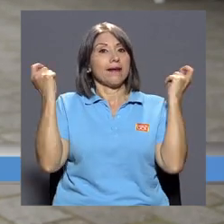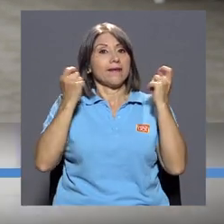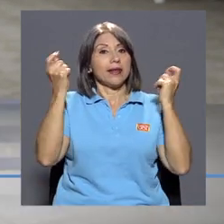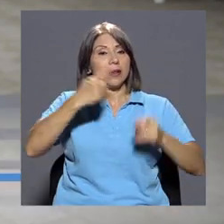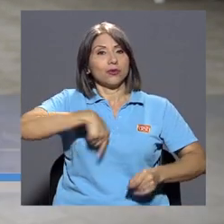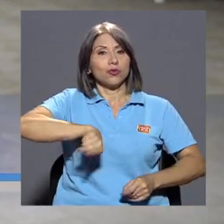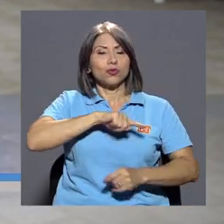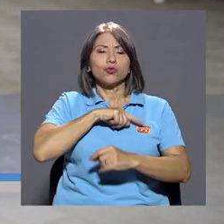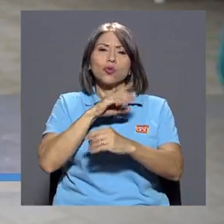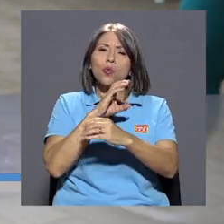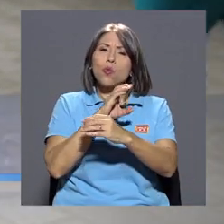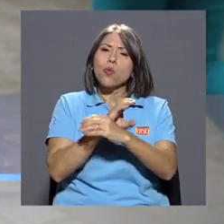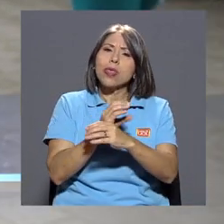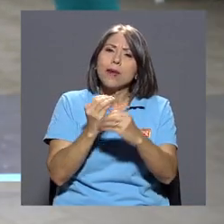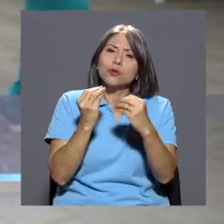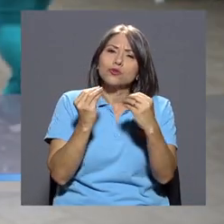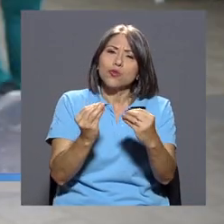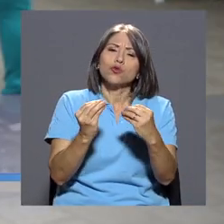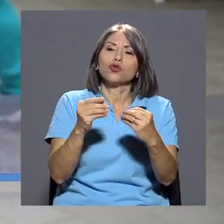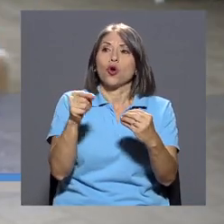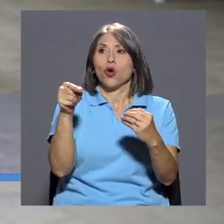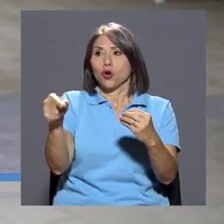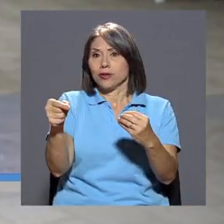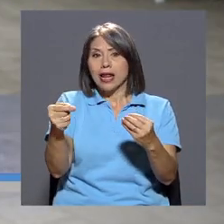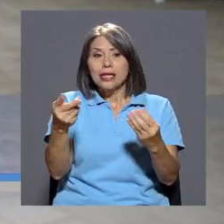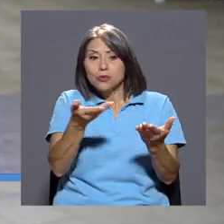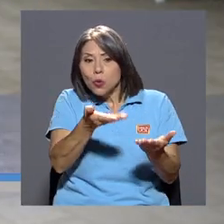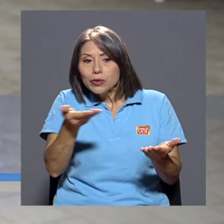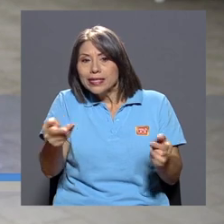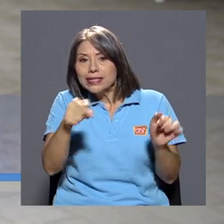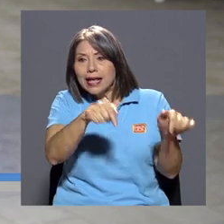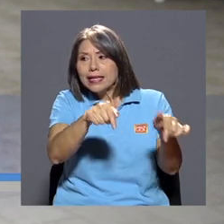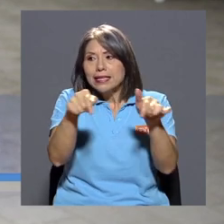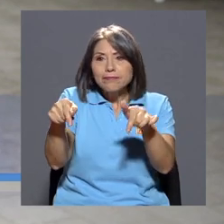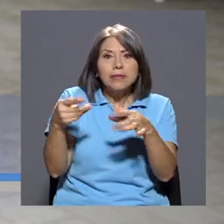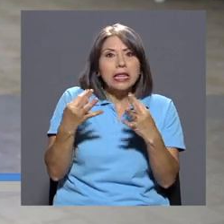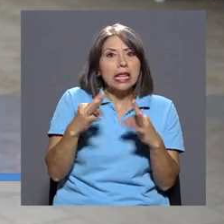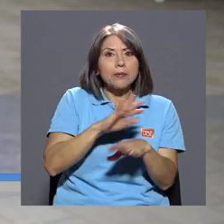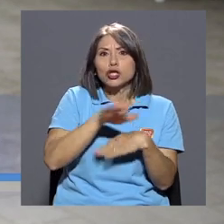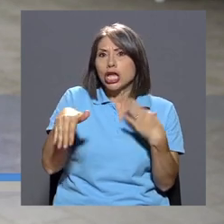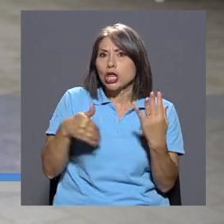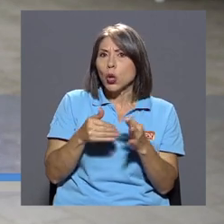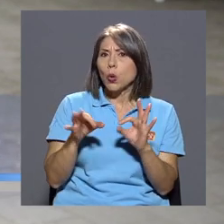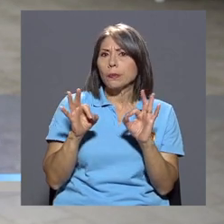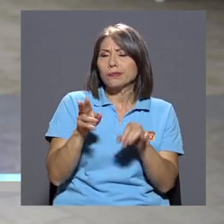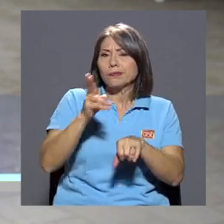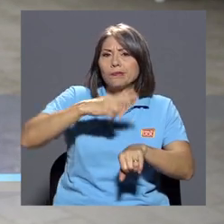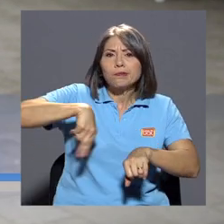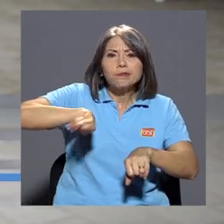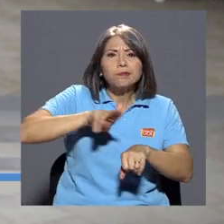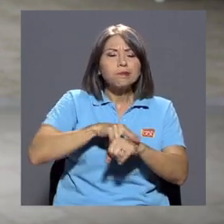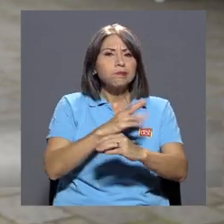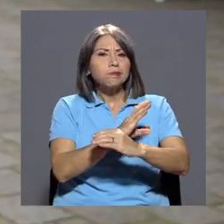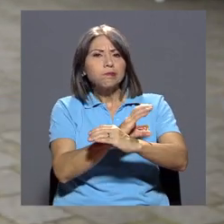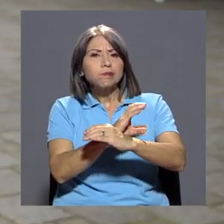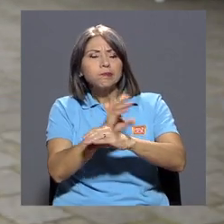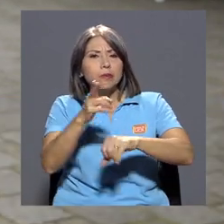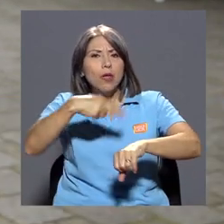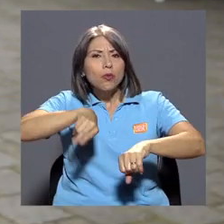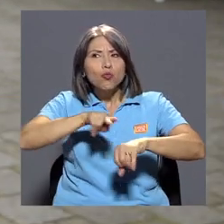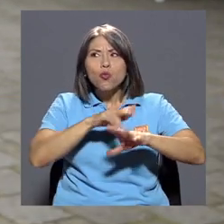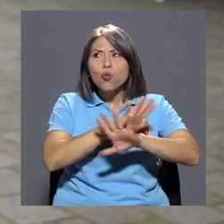muchísimo qué es lo que entra, procuramos que sean prácticas agroecológicas, pasa siempre por